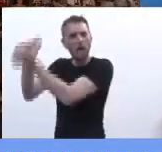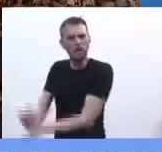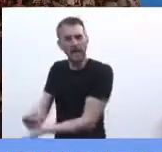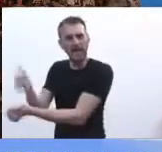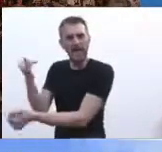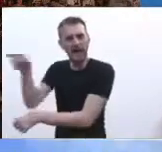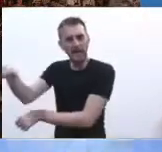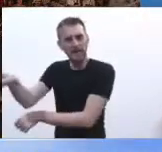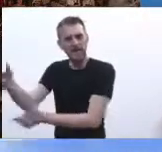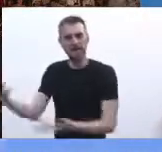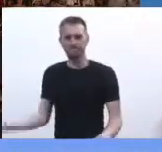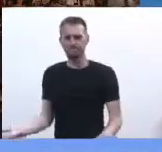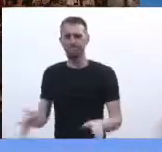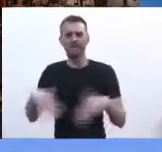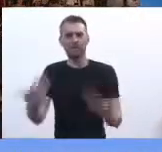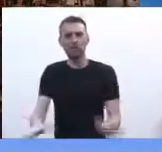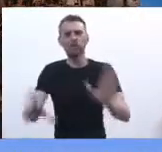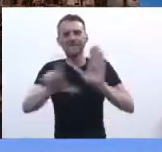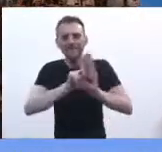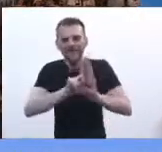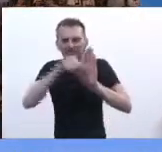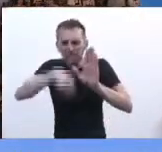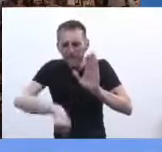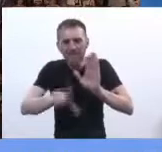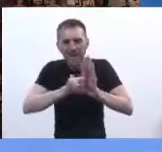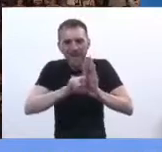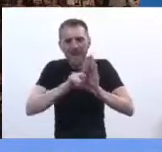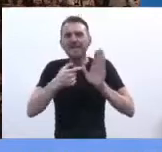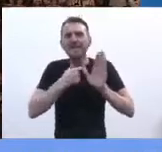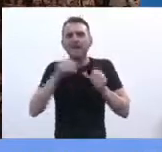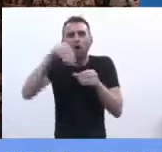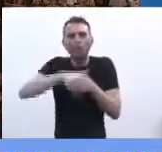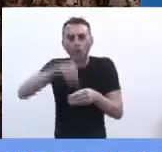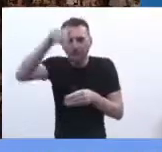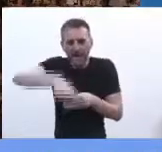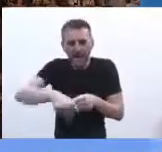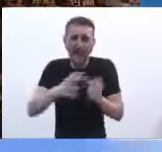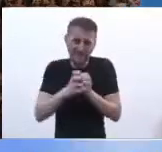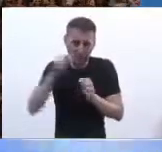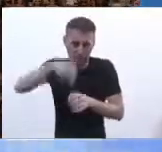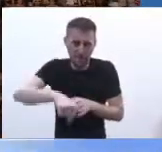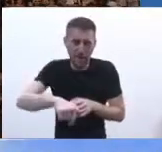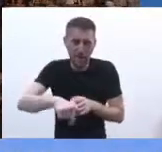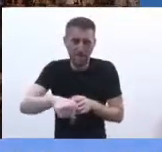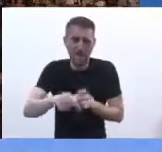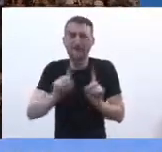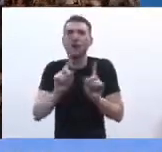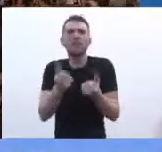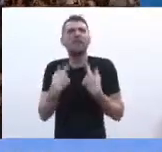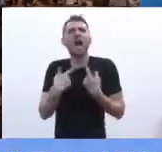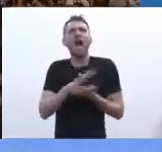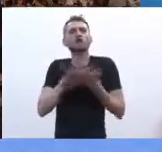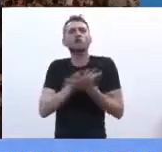quiere decir que esta ley que esta ley que se está votando acá o que se está tratando no va a resolver el